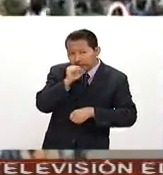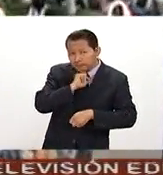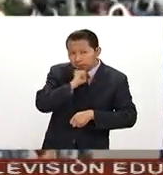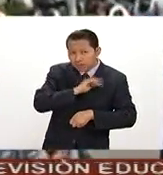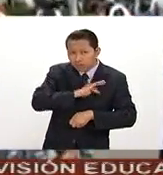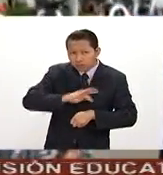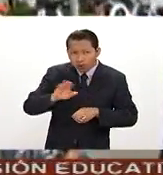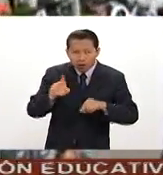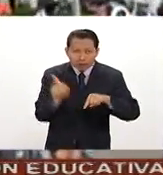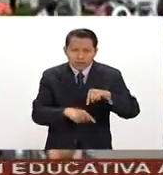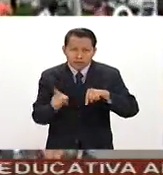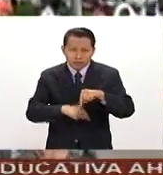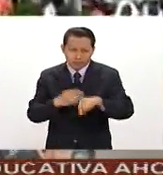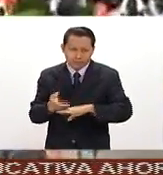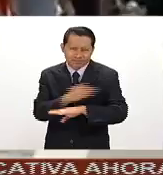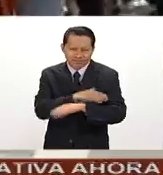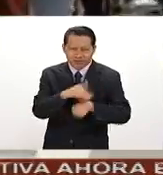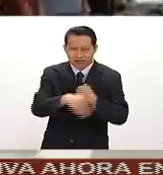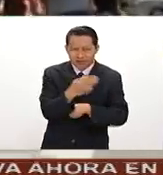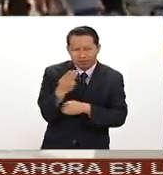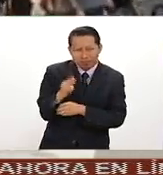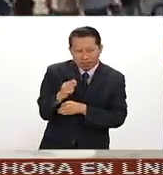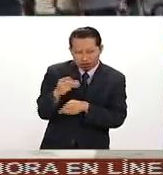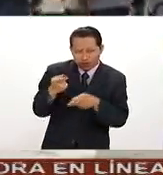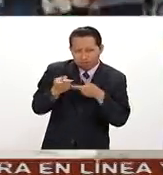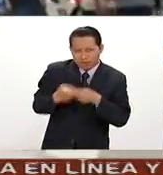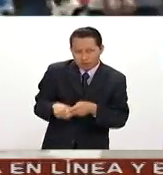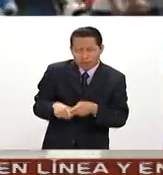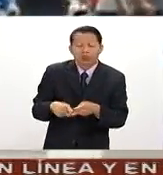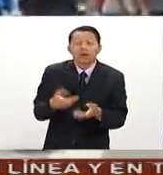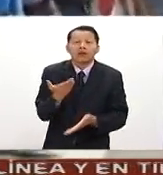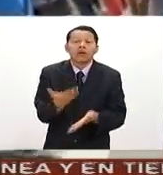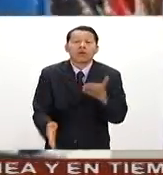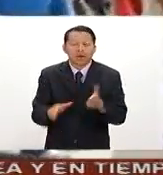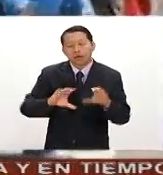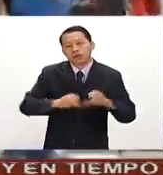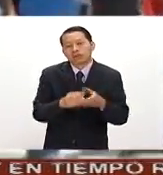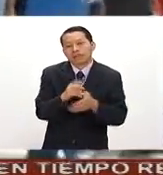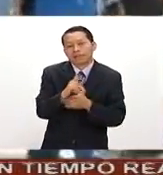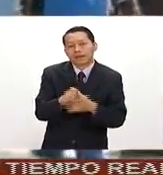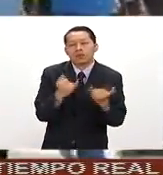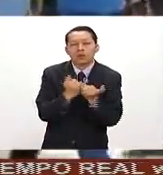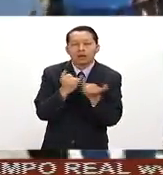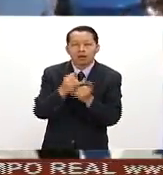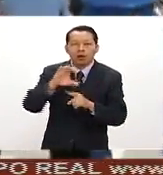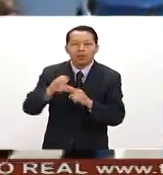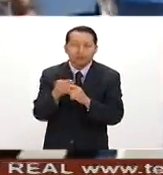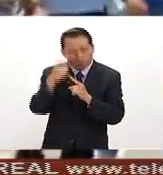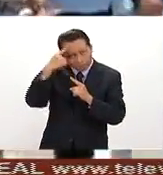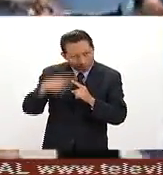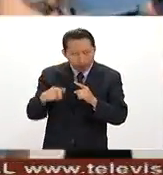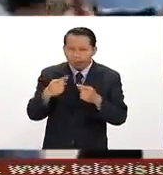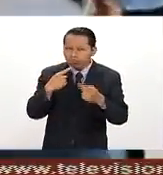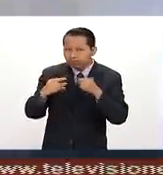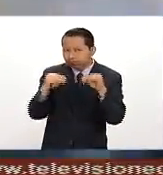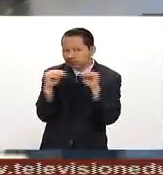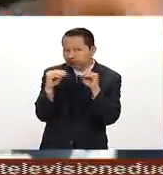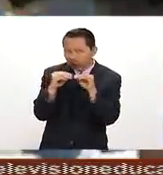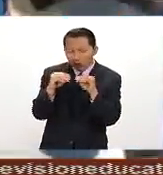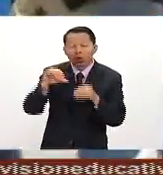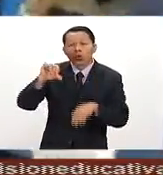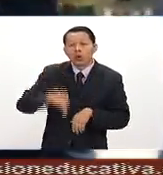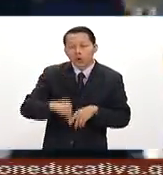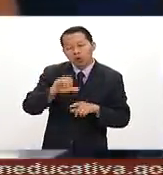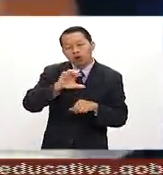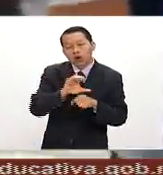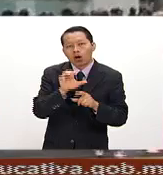desde el 15 de mayo. Hoy el movimiento magisterial y su Comisión Nacional Única de Negociación se va a reunir con la Comisión Nacional de